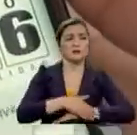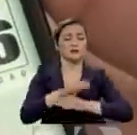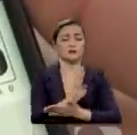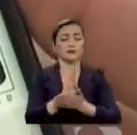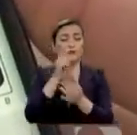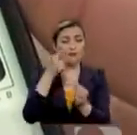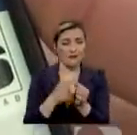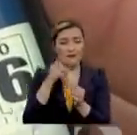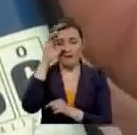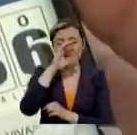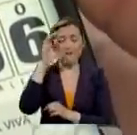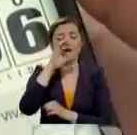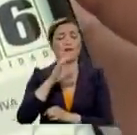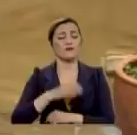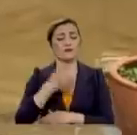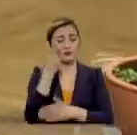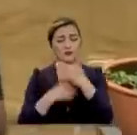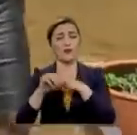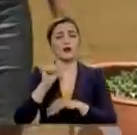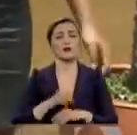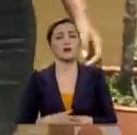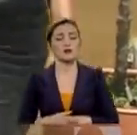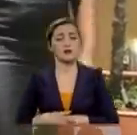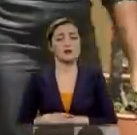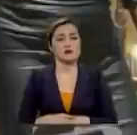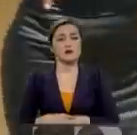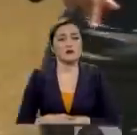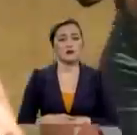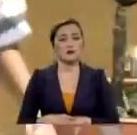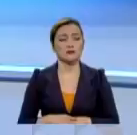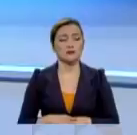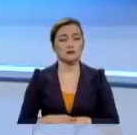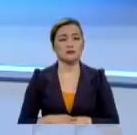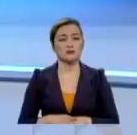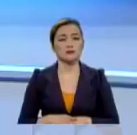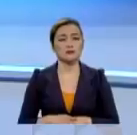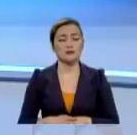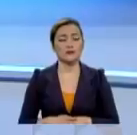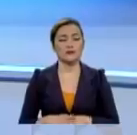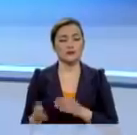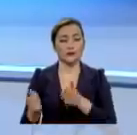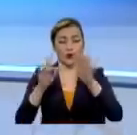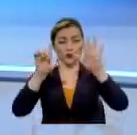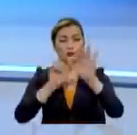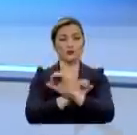ciudad de Quito en busca de su pequeña hija. Helen Quiñones, 24 horas.